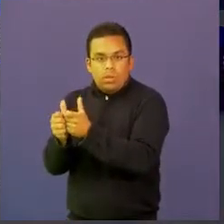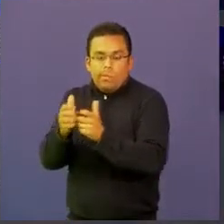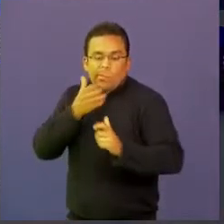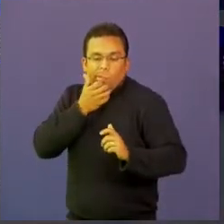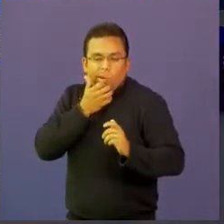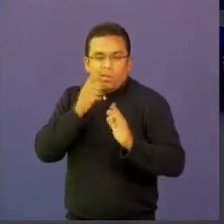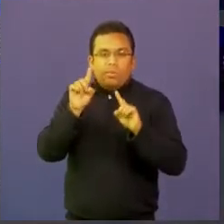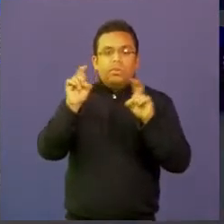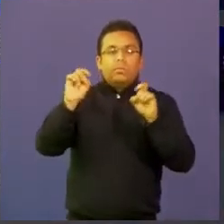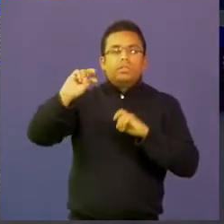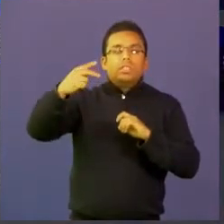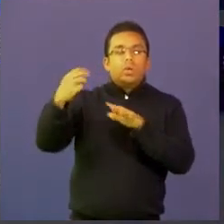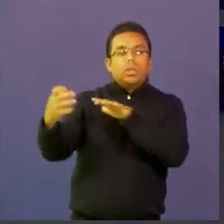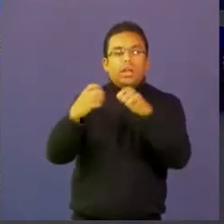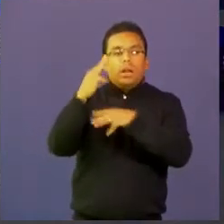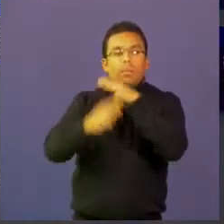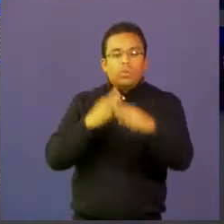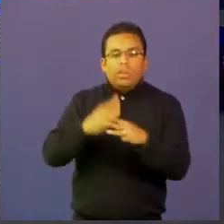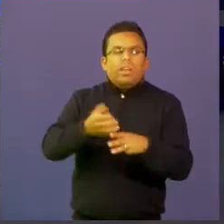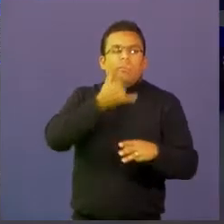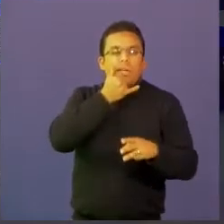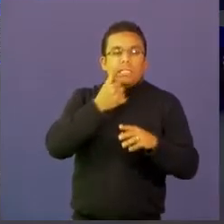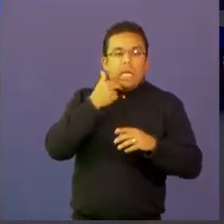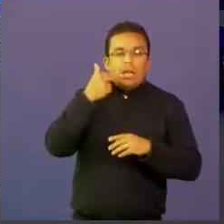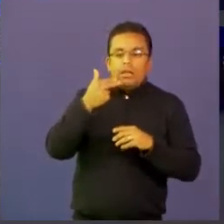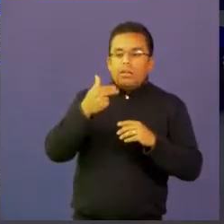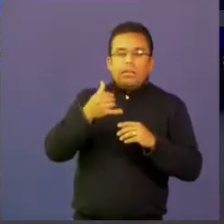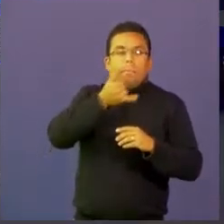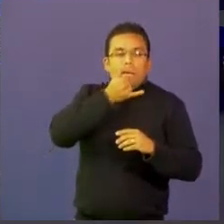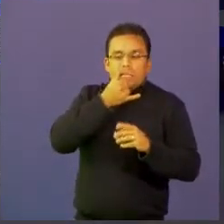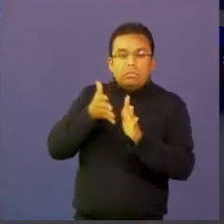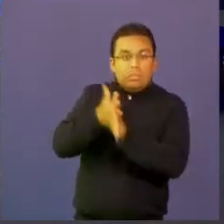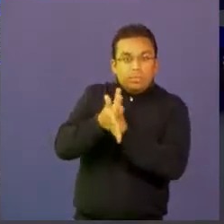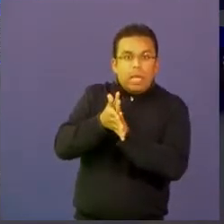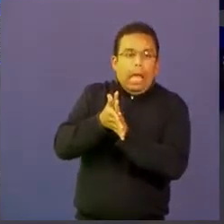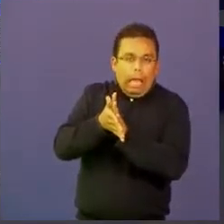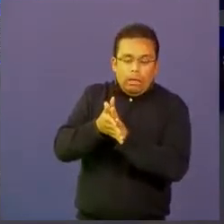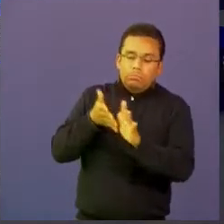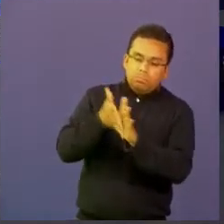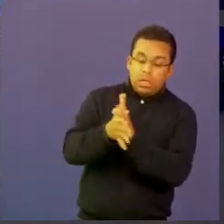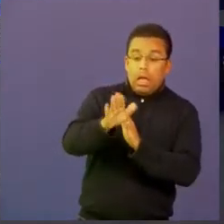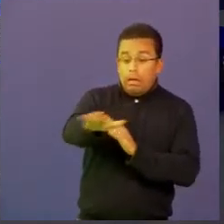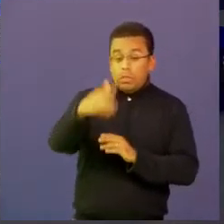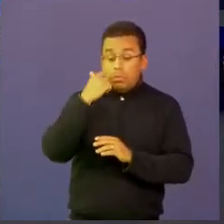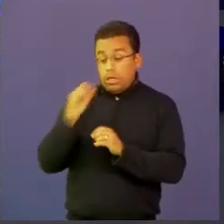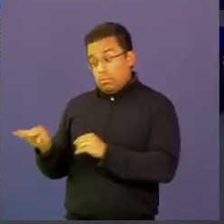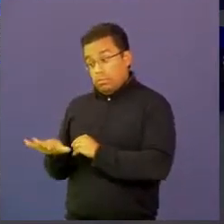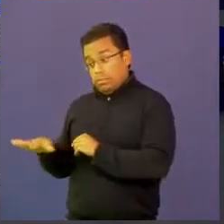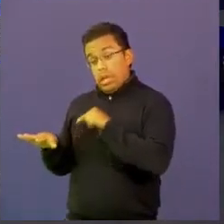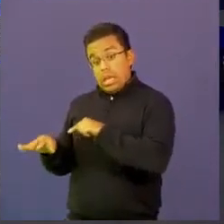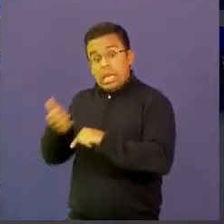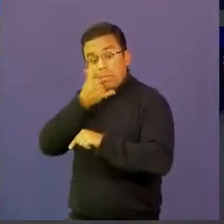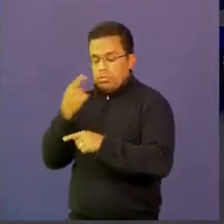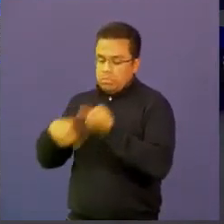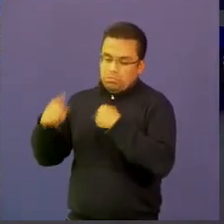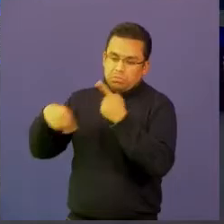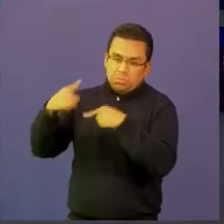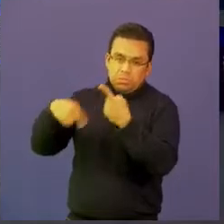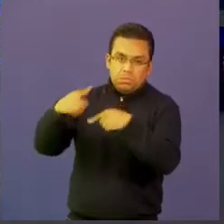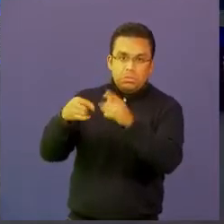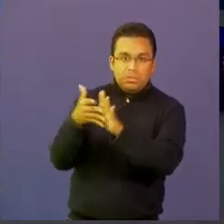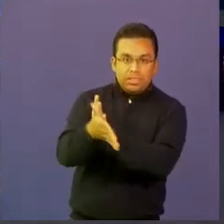un evento entonces puede ser un escenario o puede ser un escenario acerca de una historia inspirada en